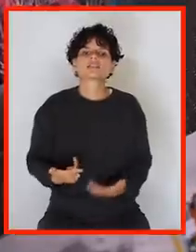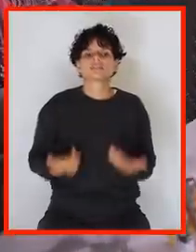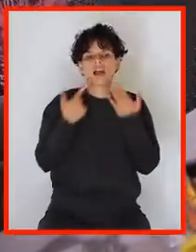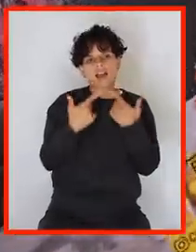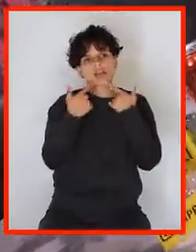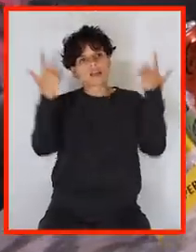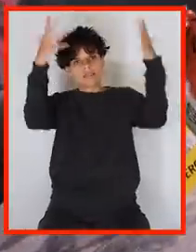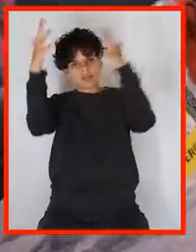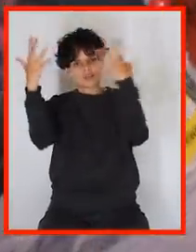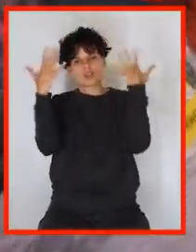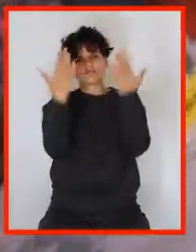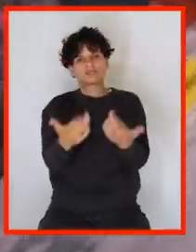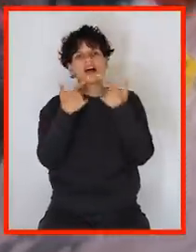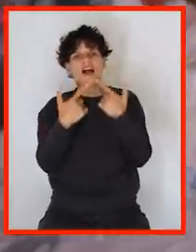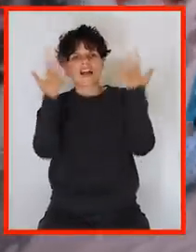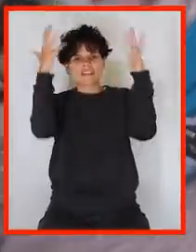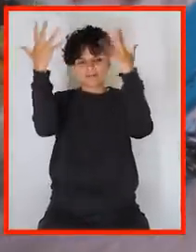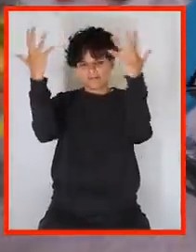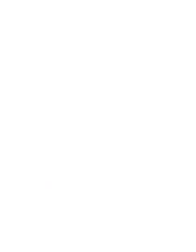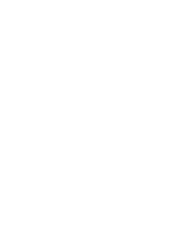Alto. Un aplauso al bacán.